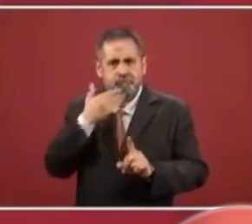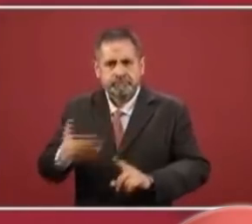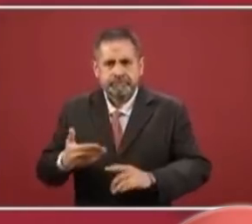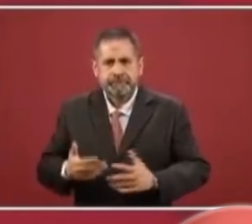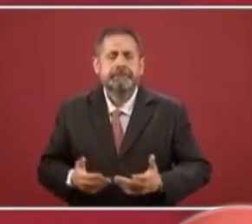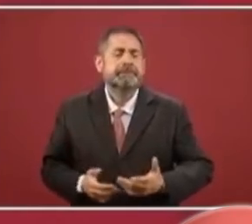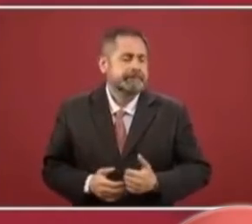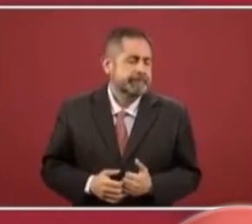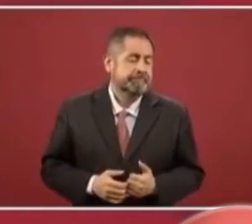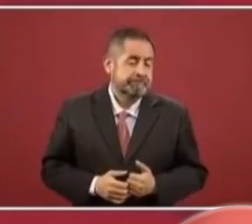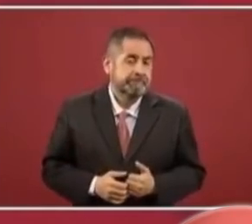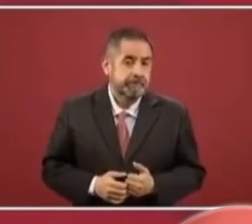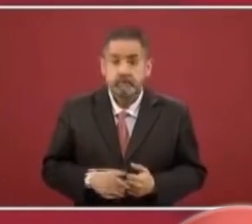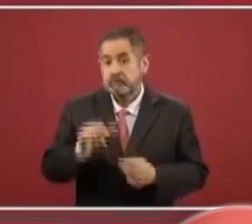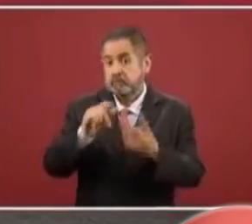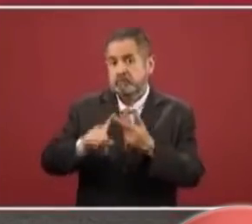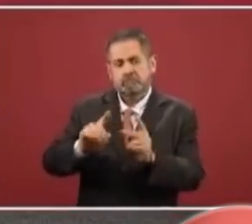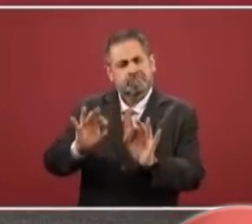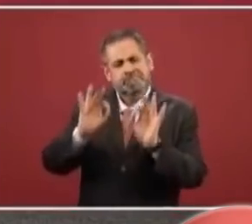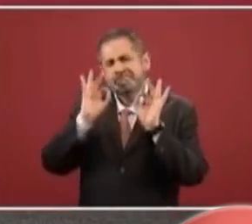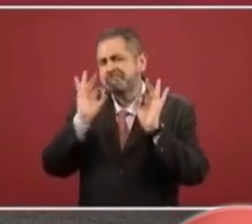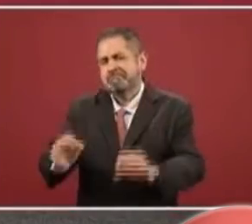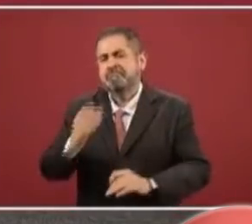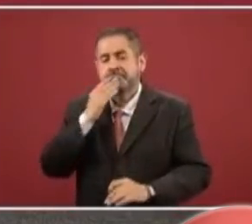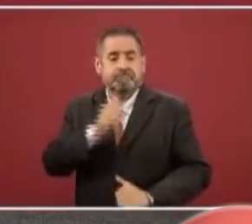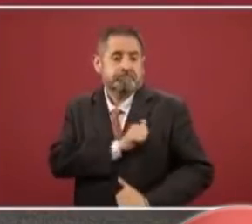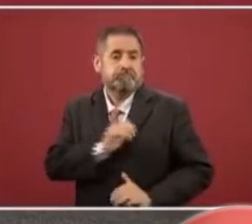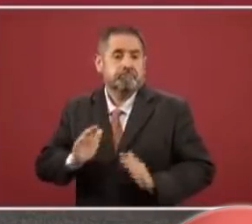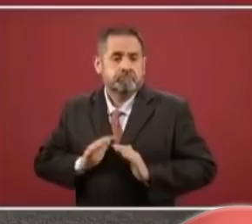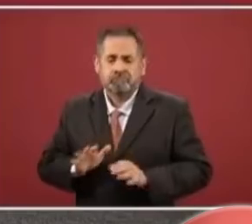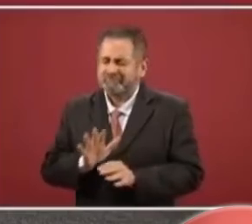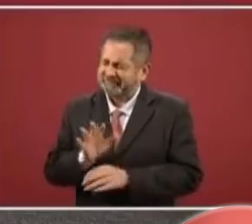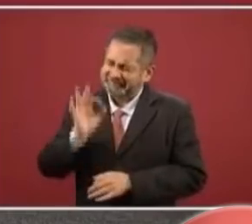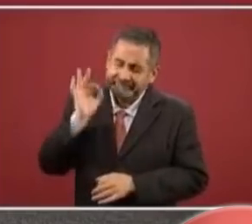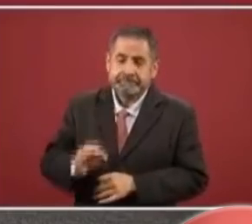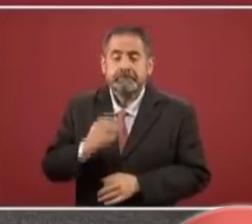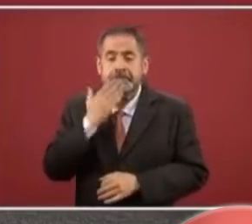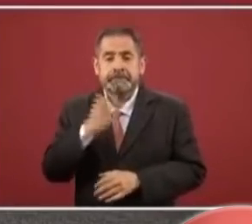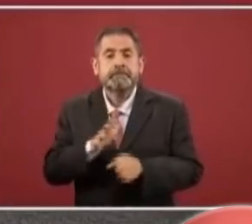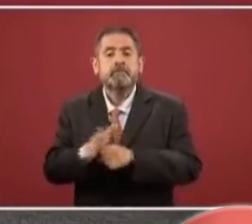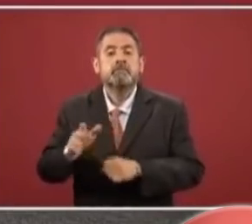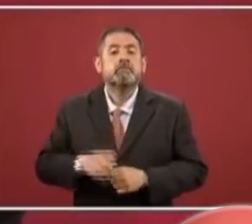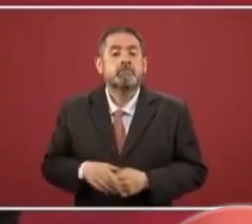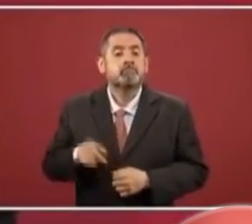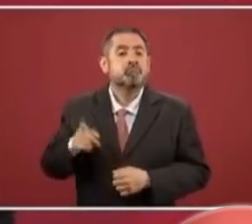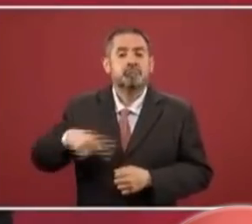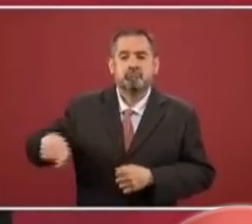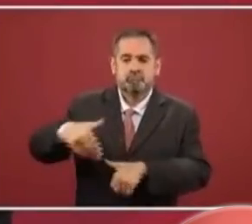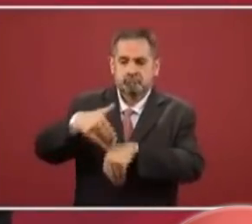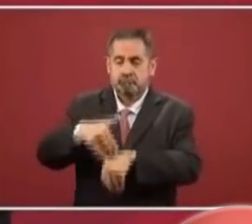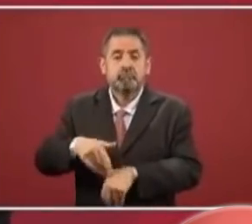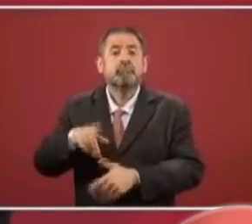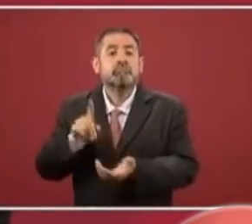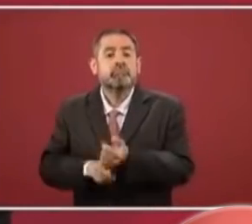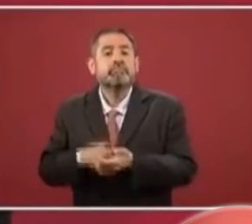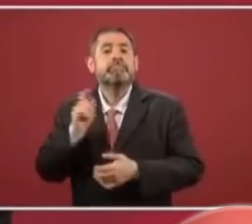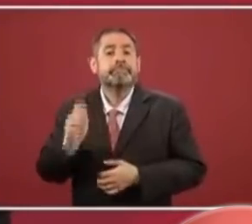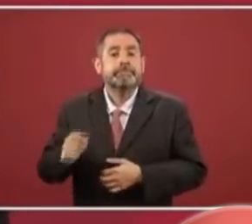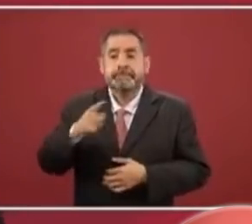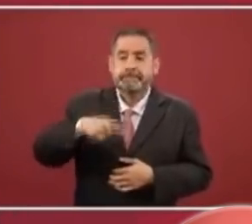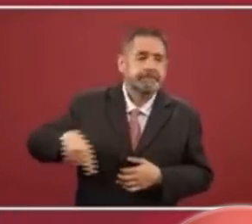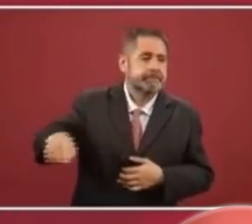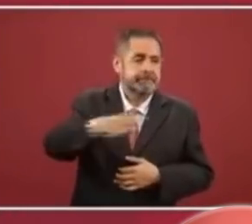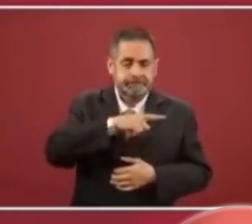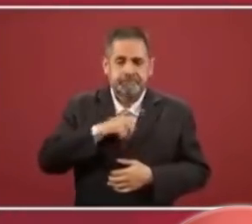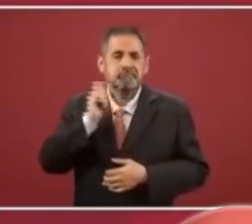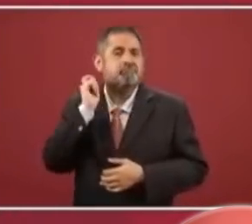Otra cosa muy buena del Ejército es que no ha dejado de ser pueblo, es